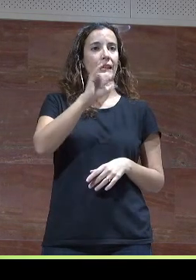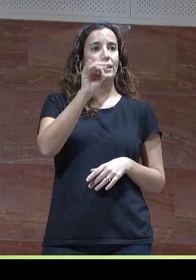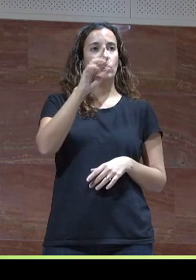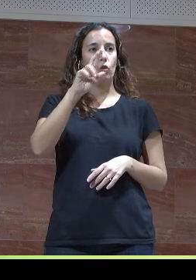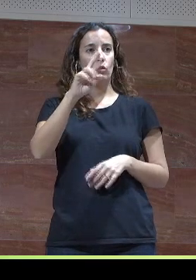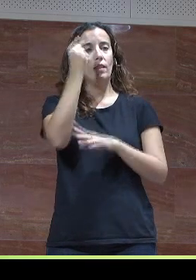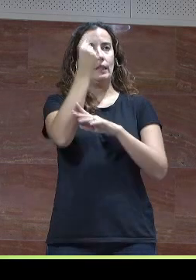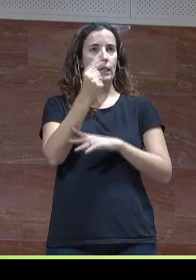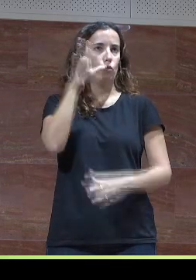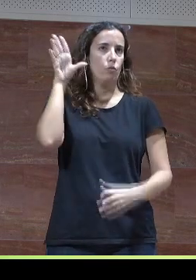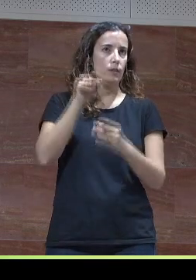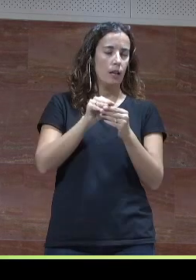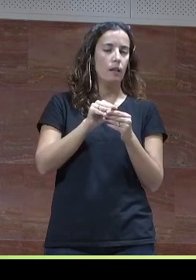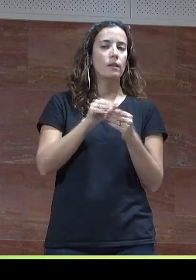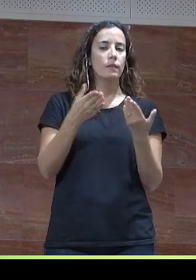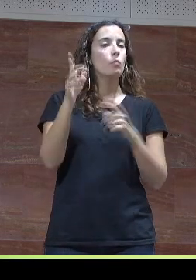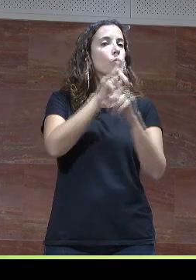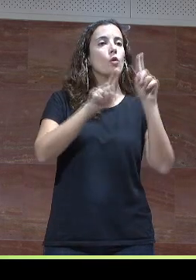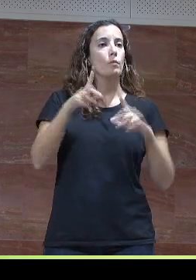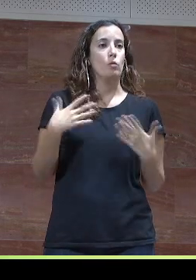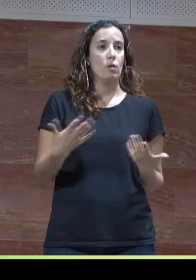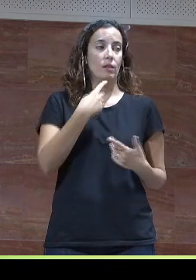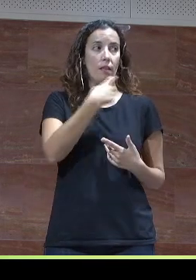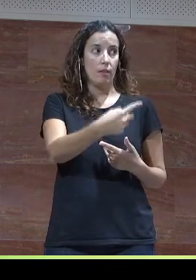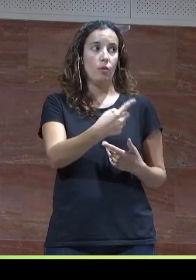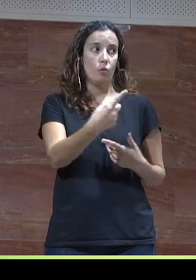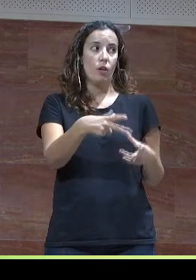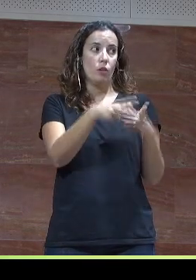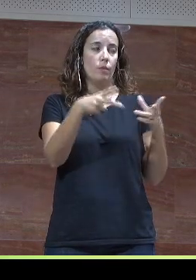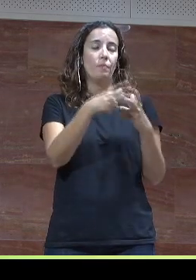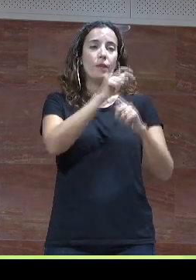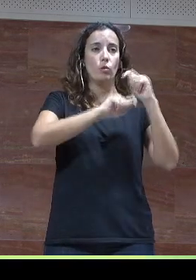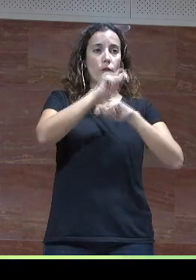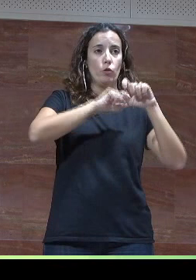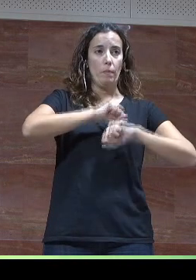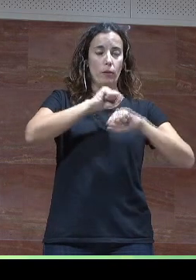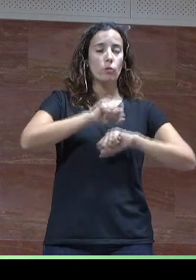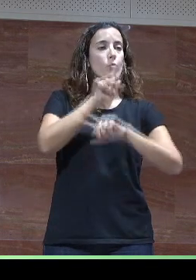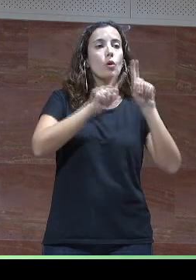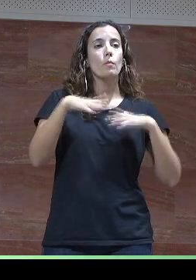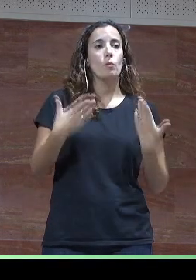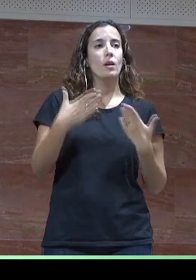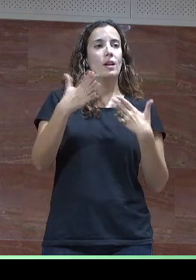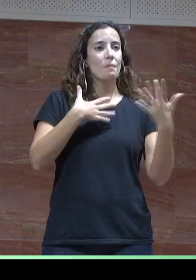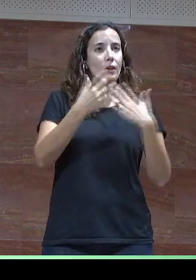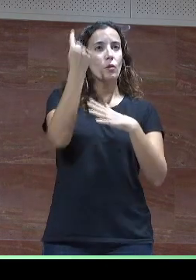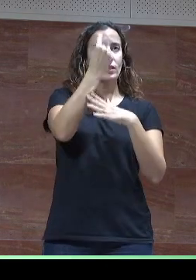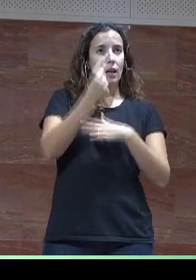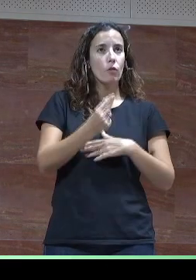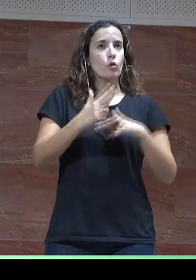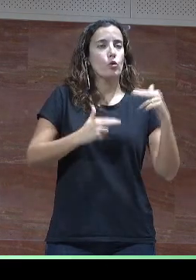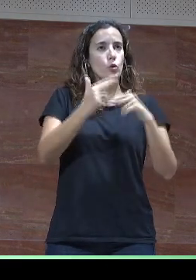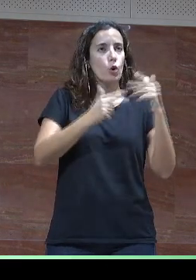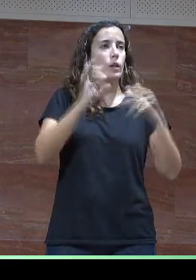diseño universal, el problema, que te lo digo desde una asociación de mayores, que vemos muchas veces es que los diseñadores, constructores,